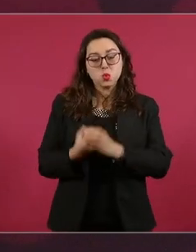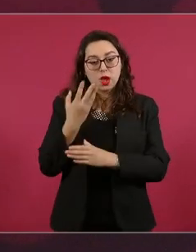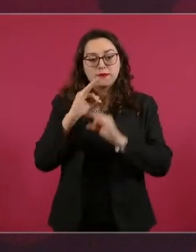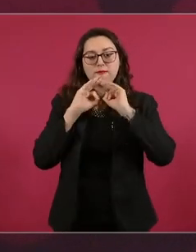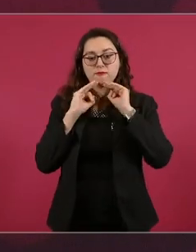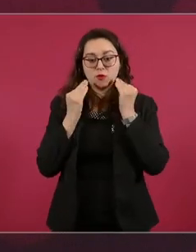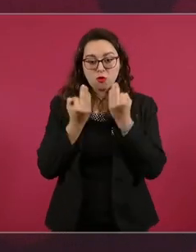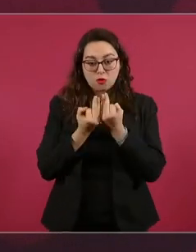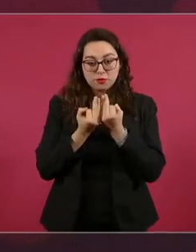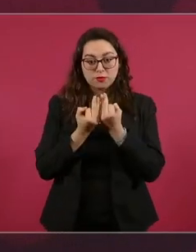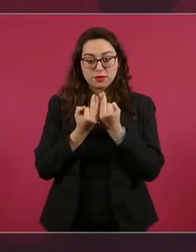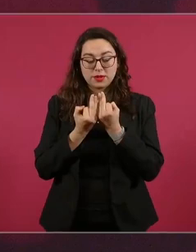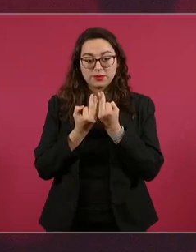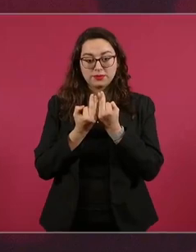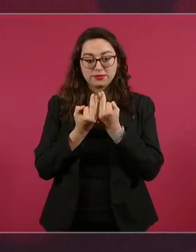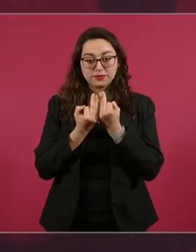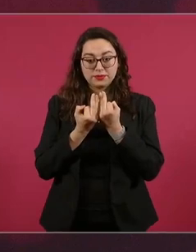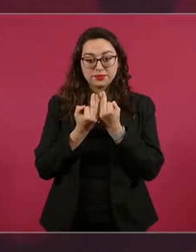Ya